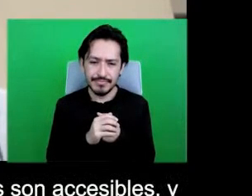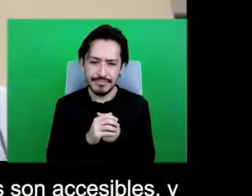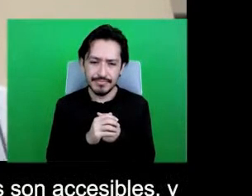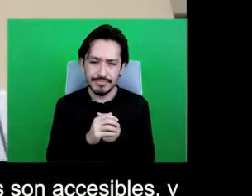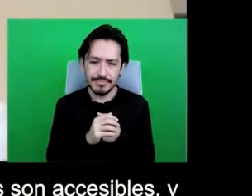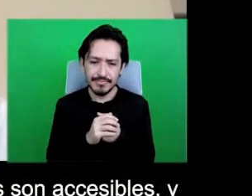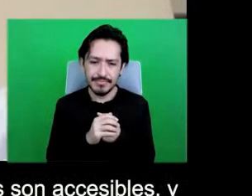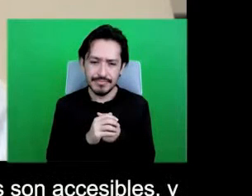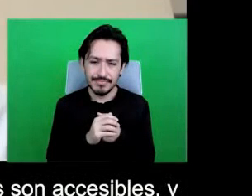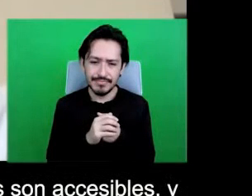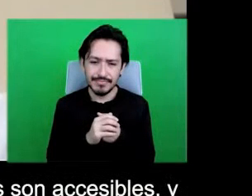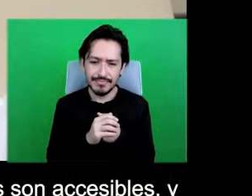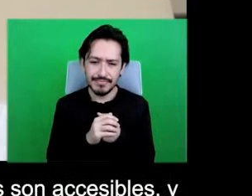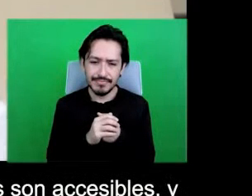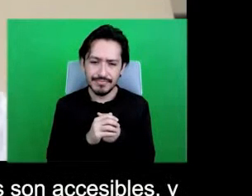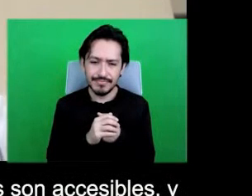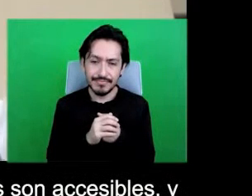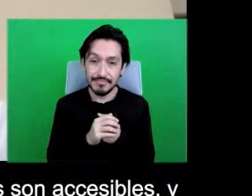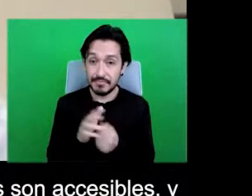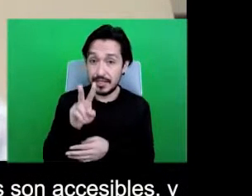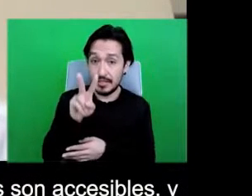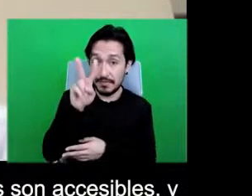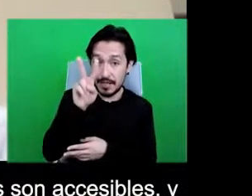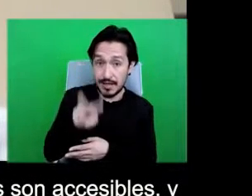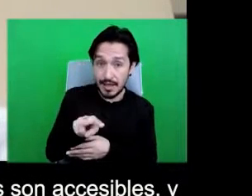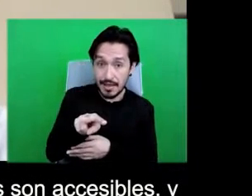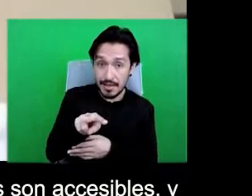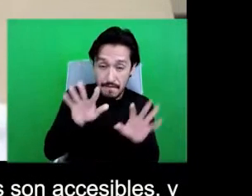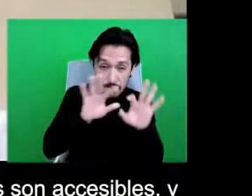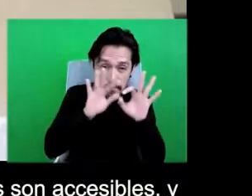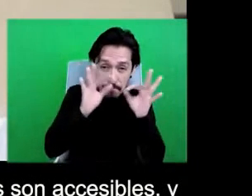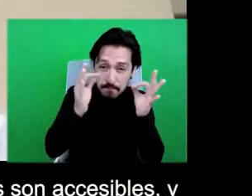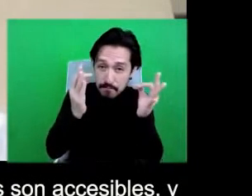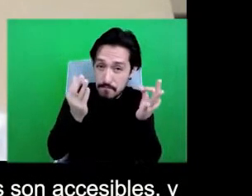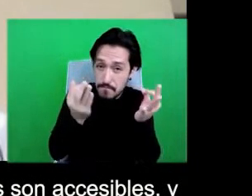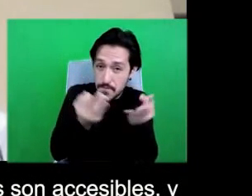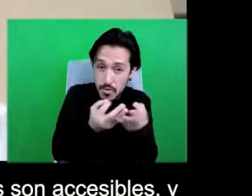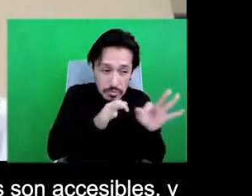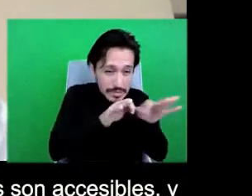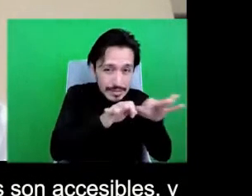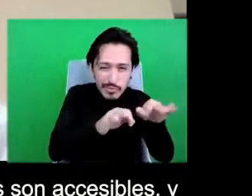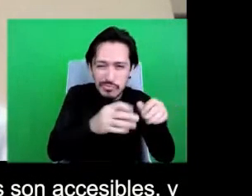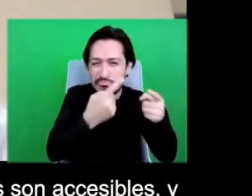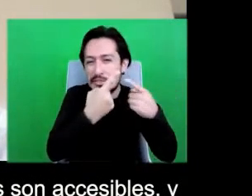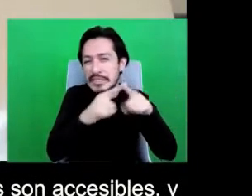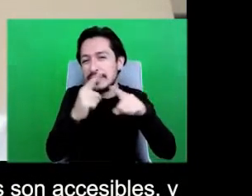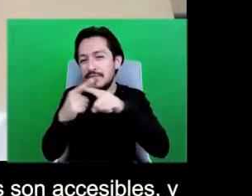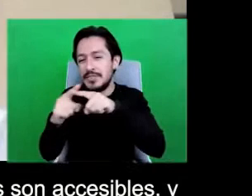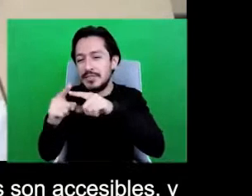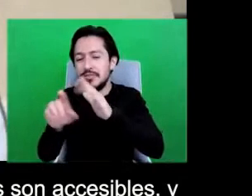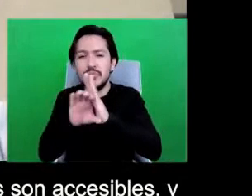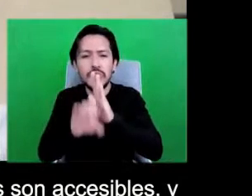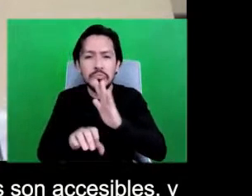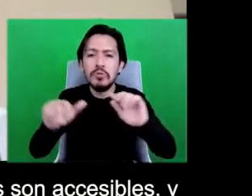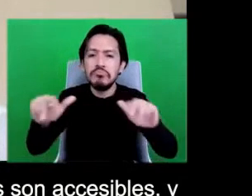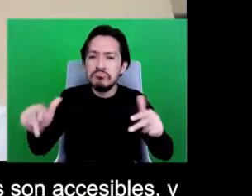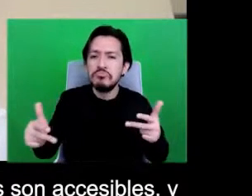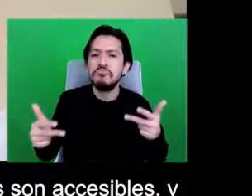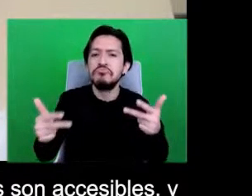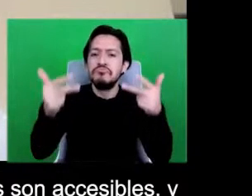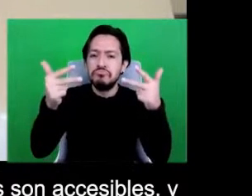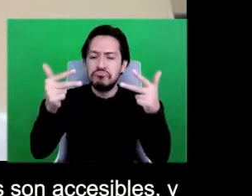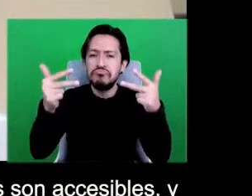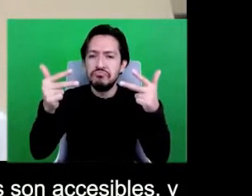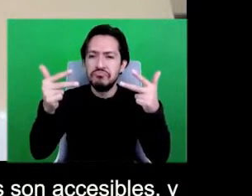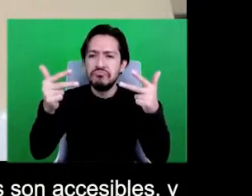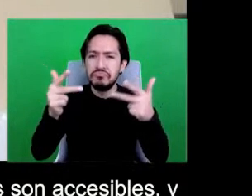que sí hay mil maneras de trabajar. Las videoconferencias fueron accesibles y hay algunas oportunidades